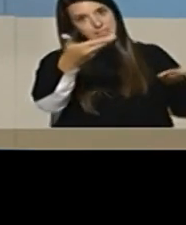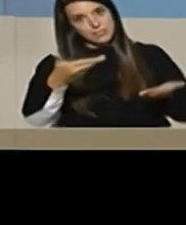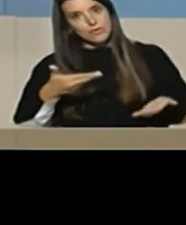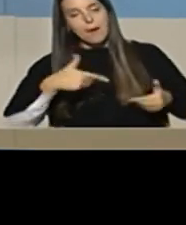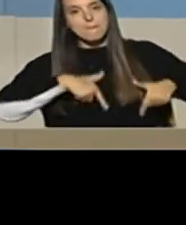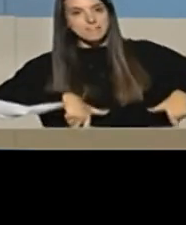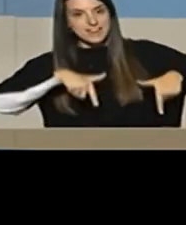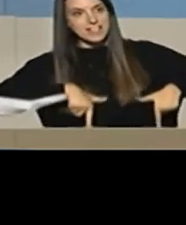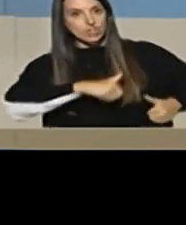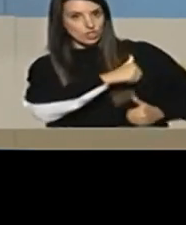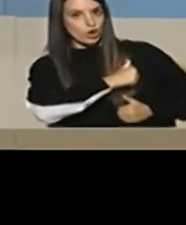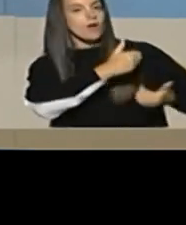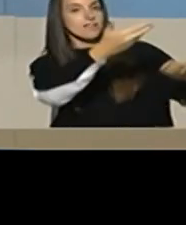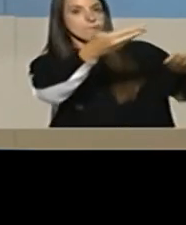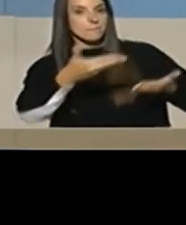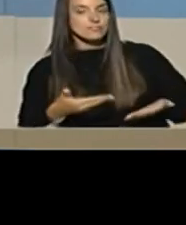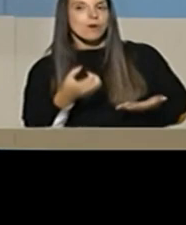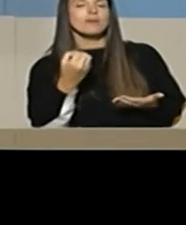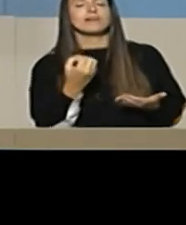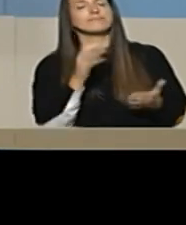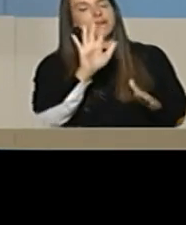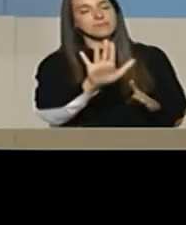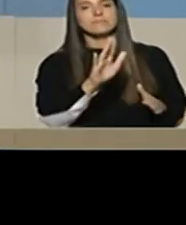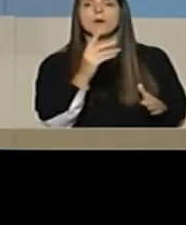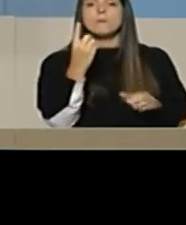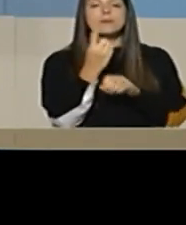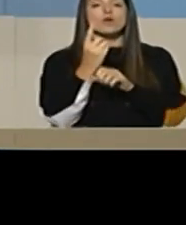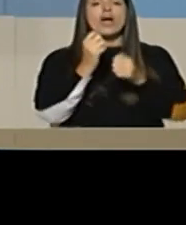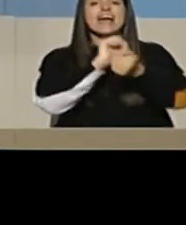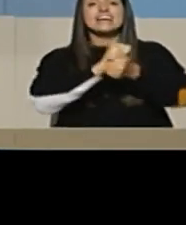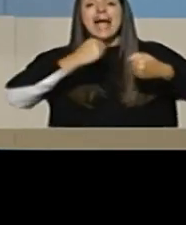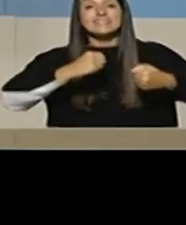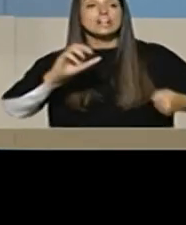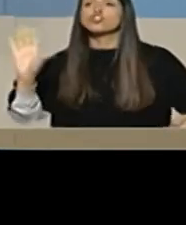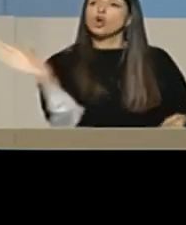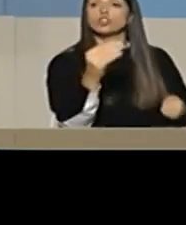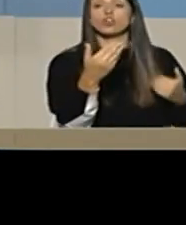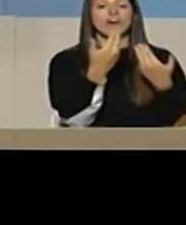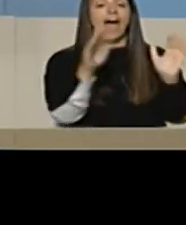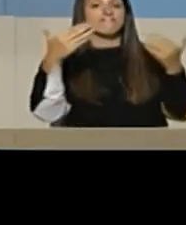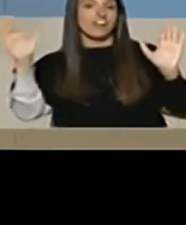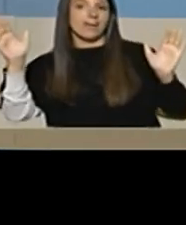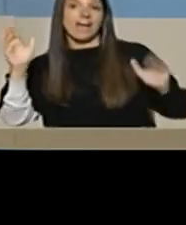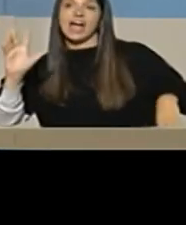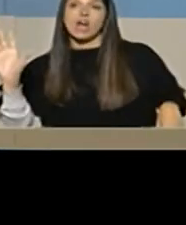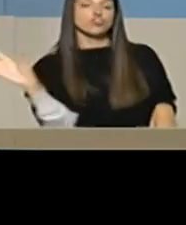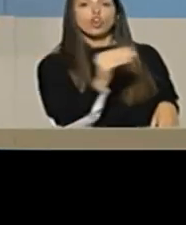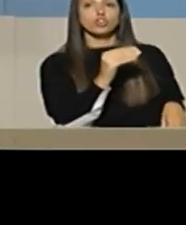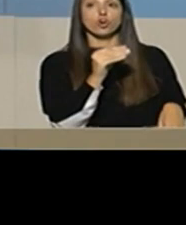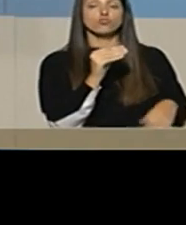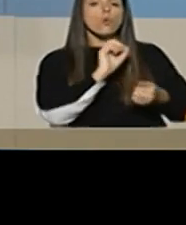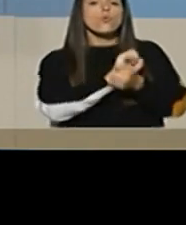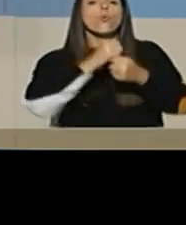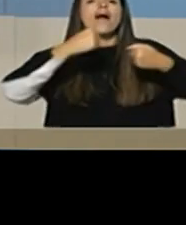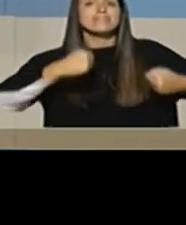ministro, porque hay dos precisiones, a que abra todos los centros al público, de todos los cuarteles